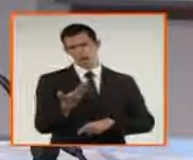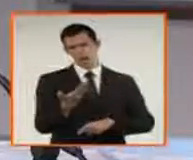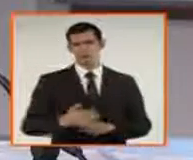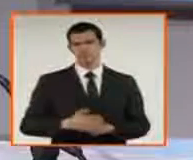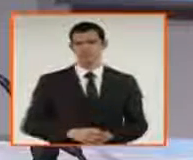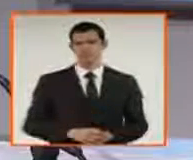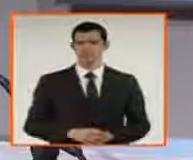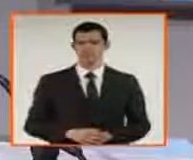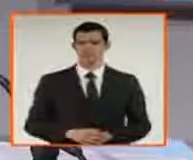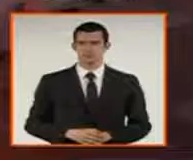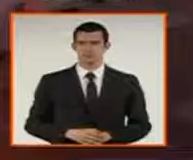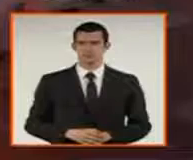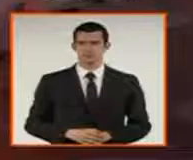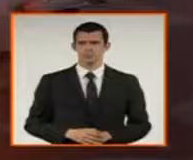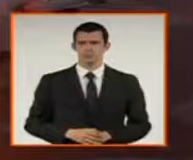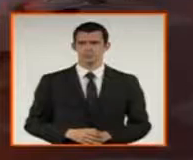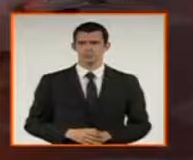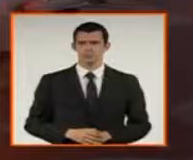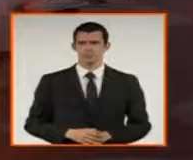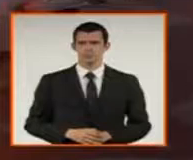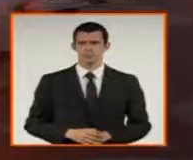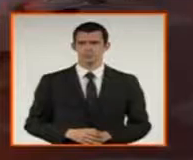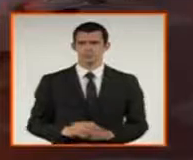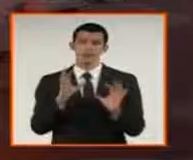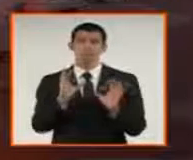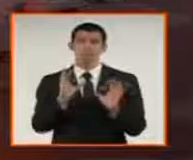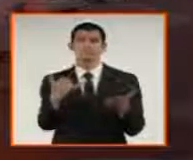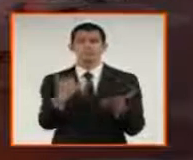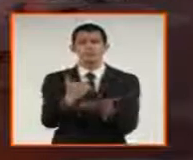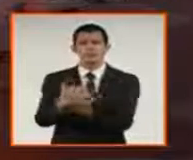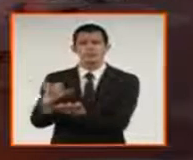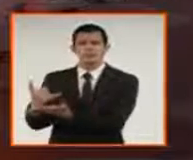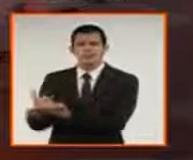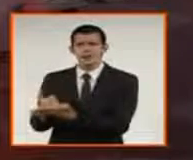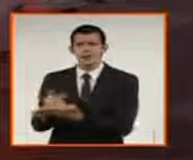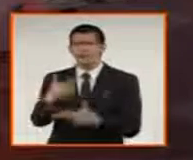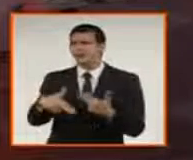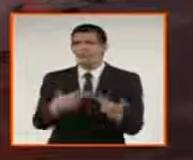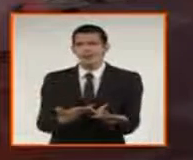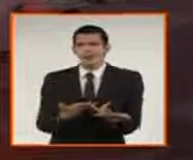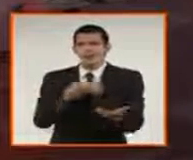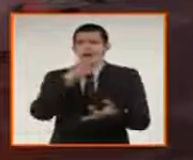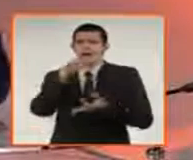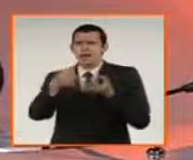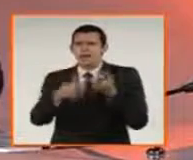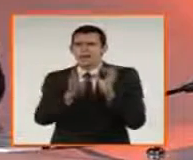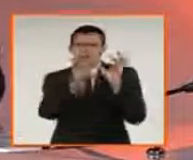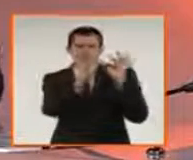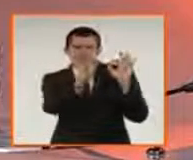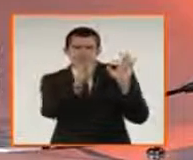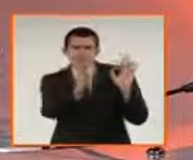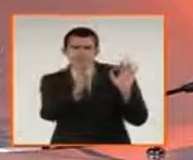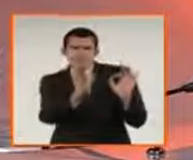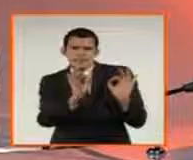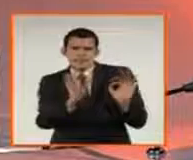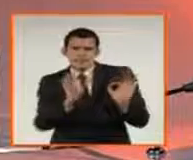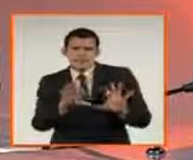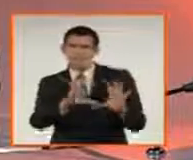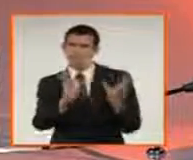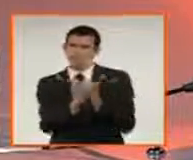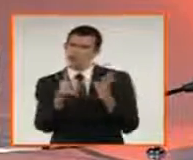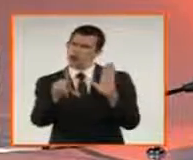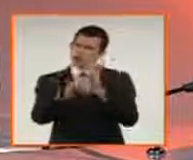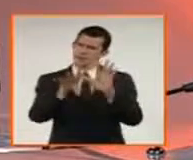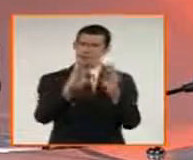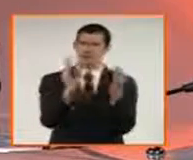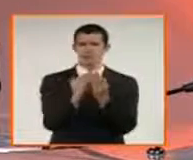ustedes. Cada miércoles aquí vamos a estar acercándonos a las características y a los intríngulis de este Código de las Familias,